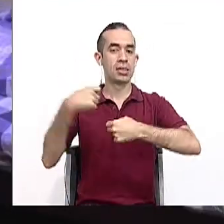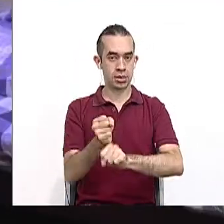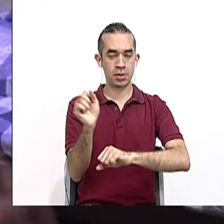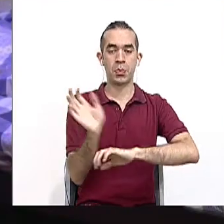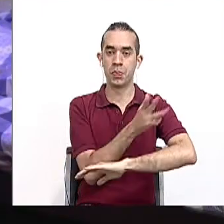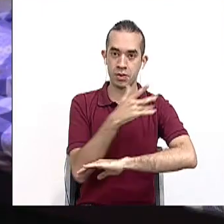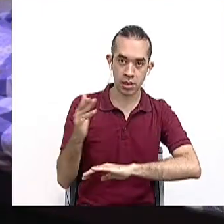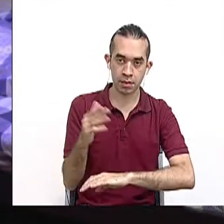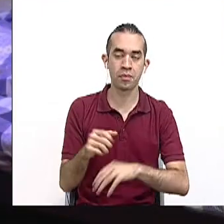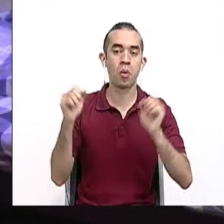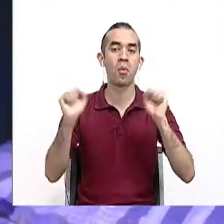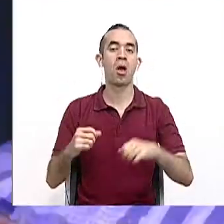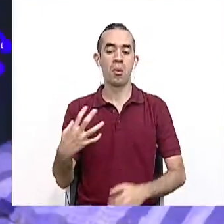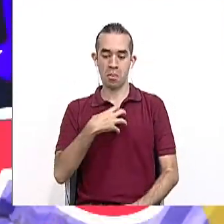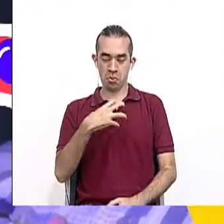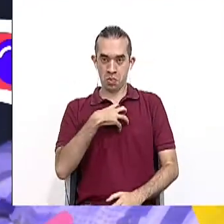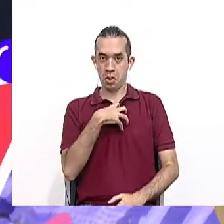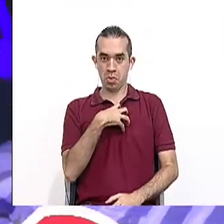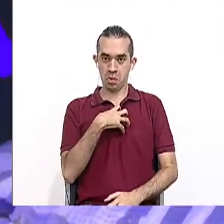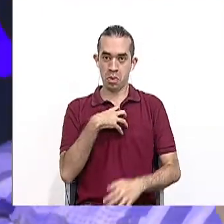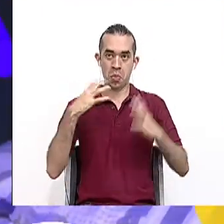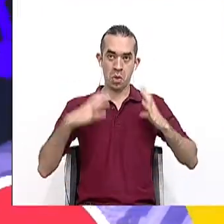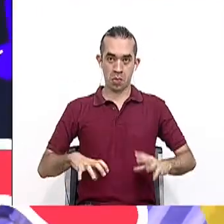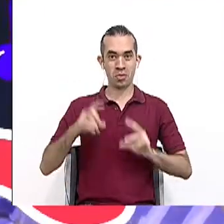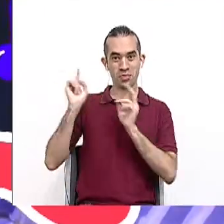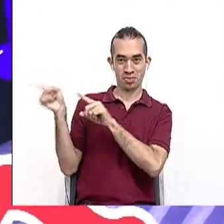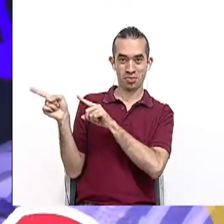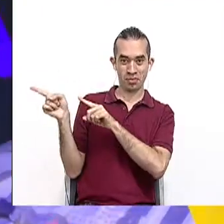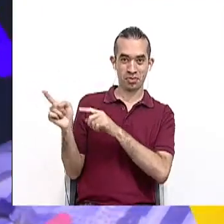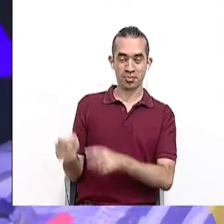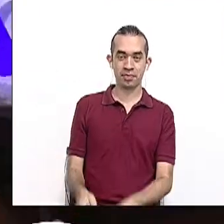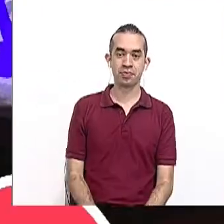hacer música con nuestro propio cuerpo.